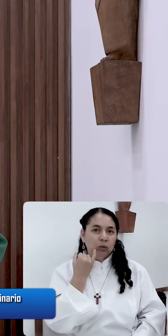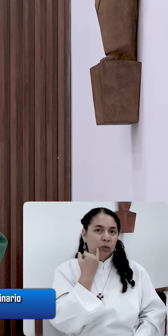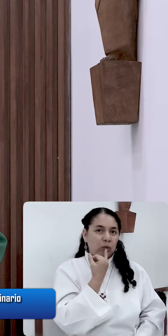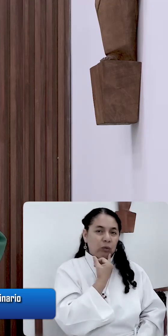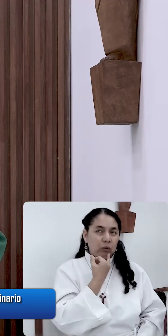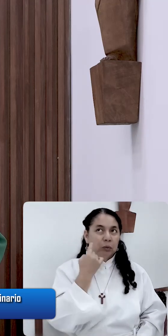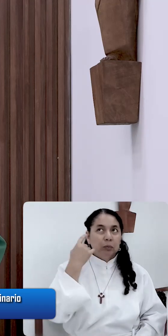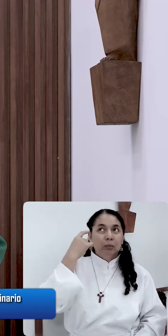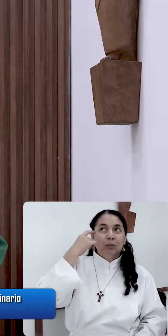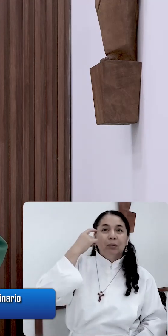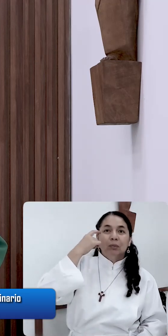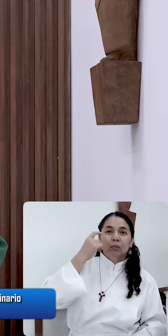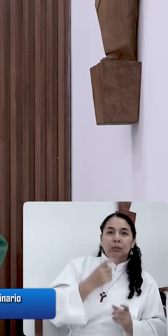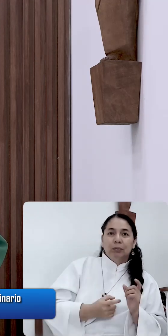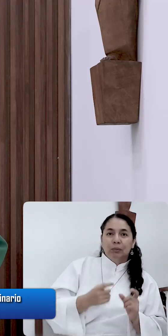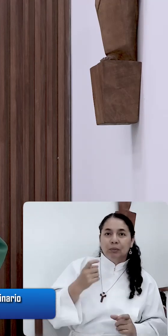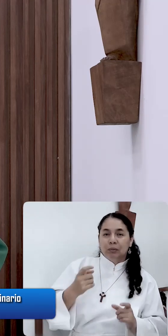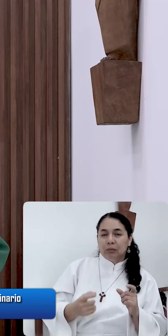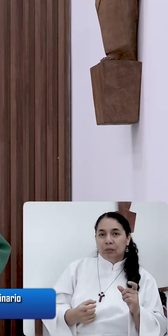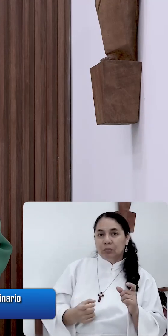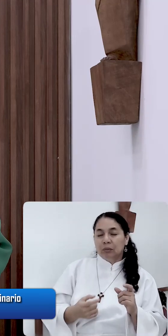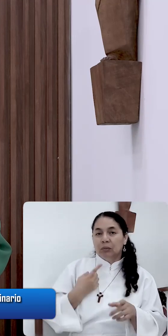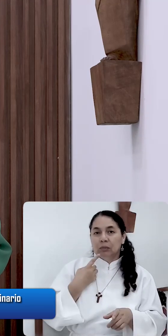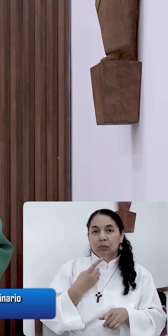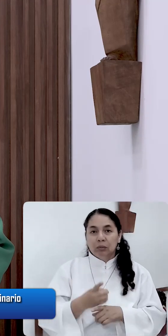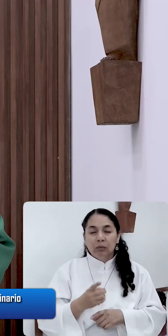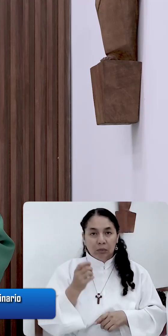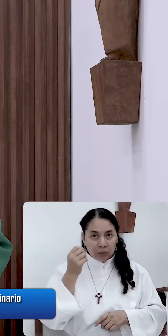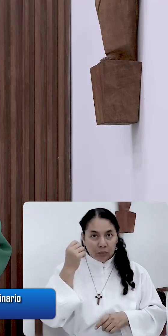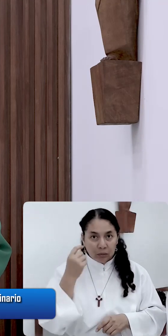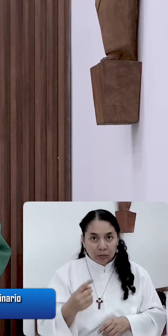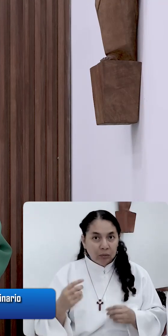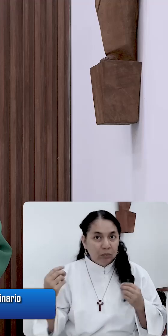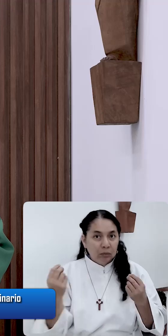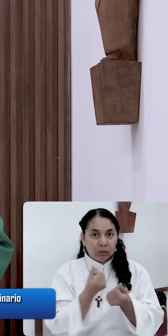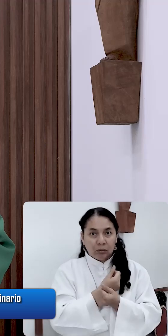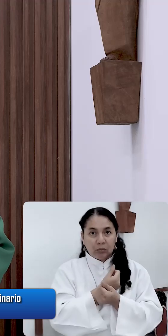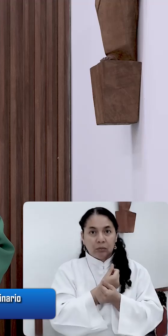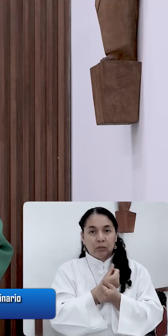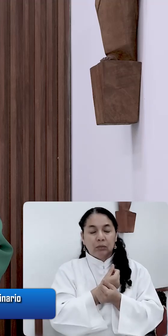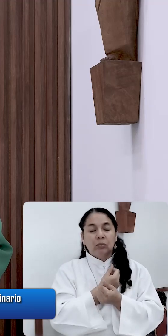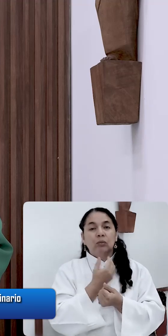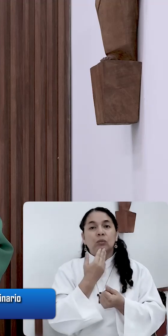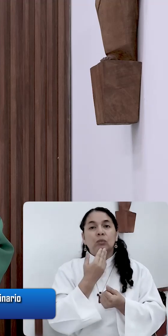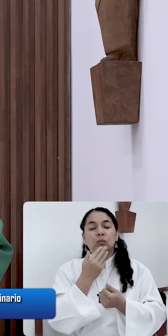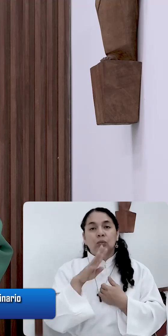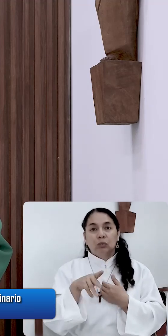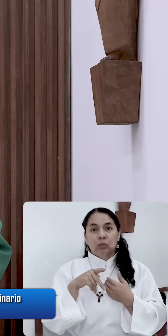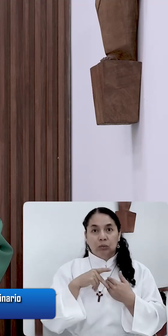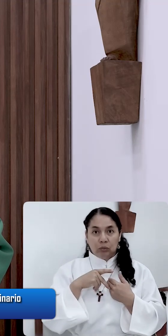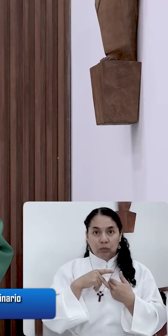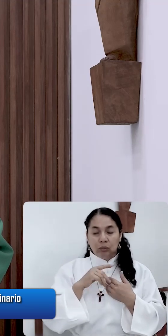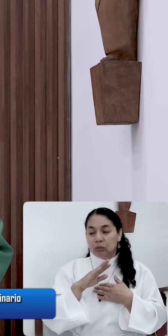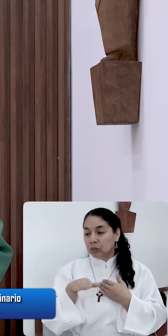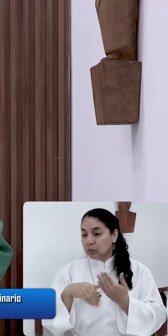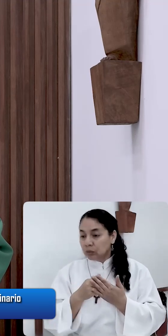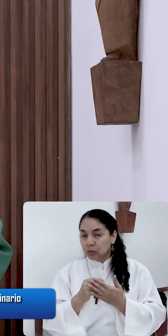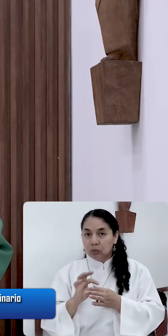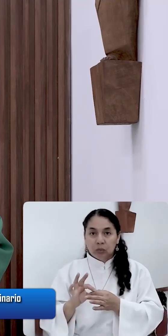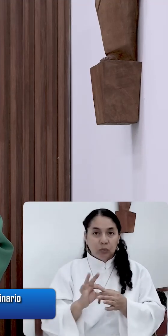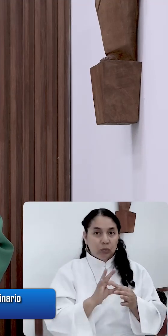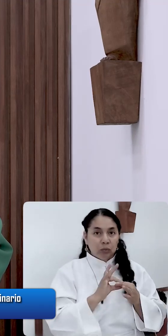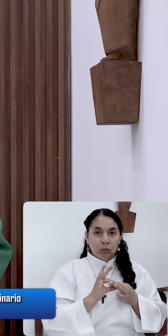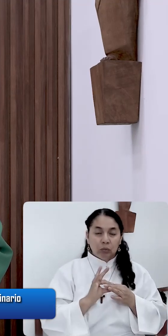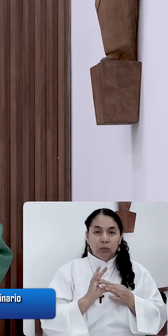la imagen que tenía. Por eso entendemos inmediatamente la reacción de Pedro y de todos sus